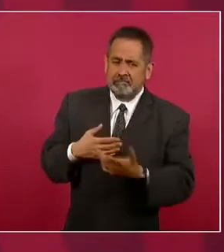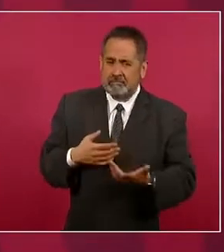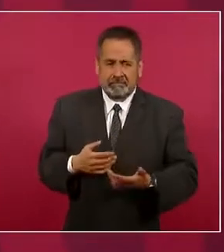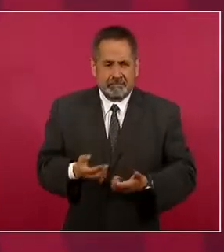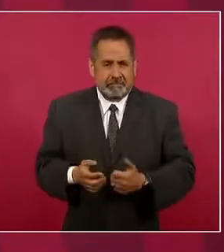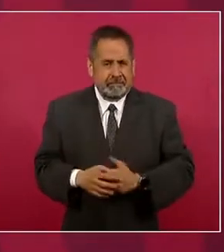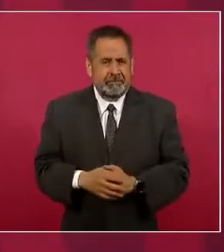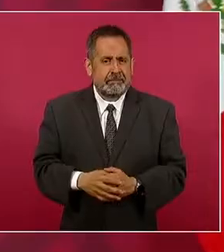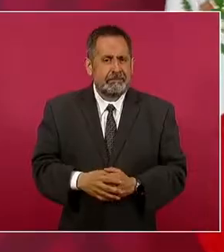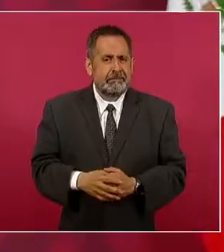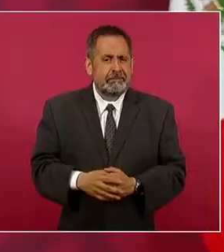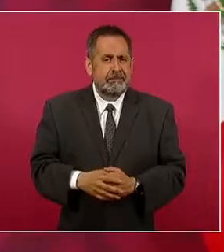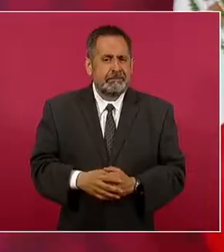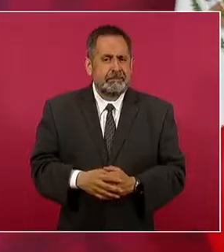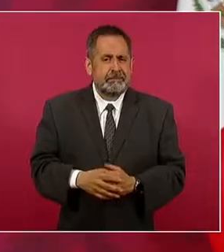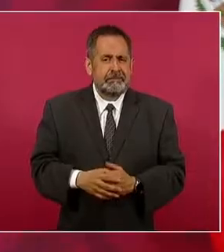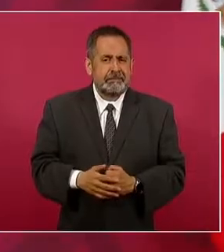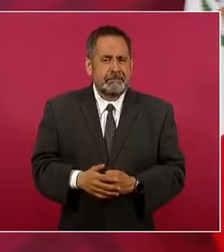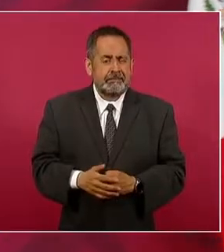los